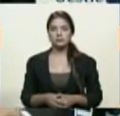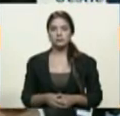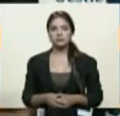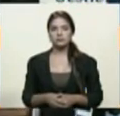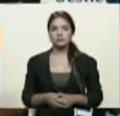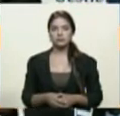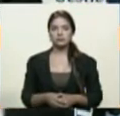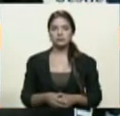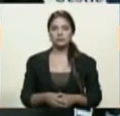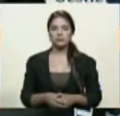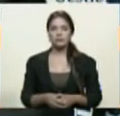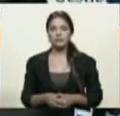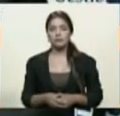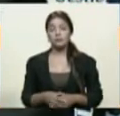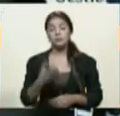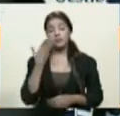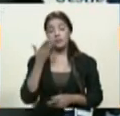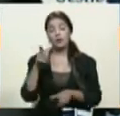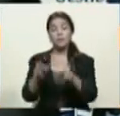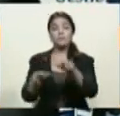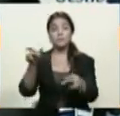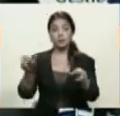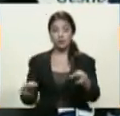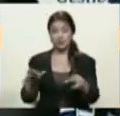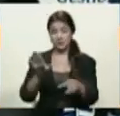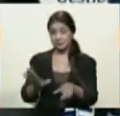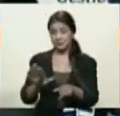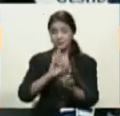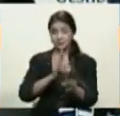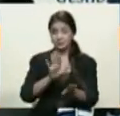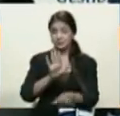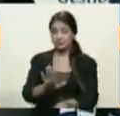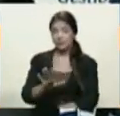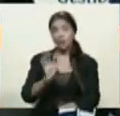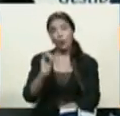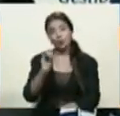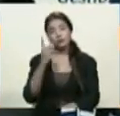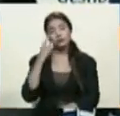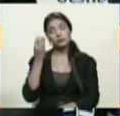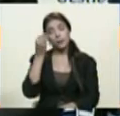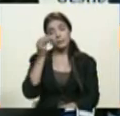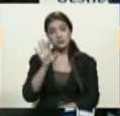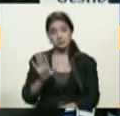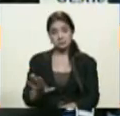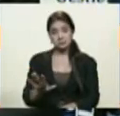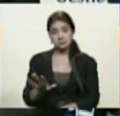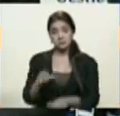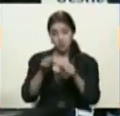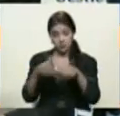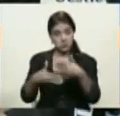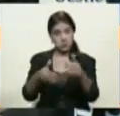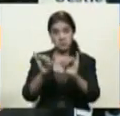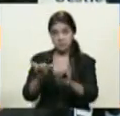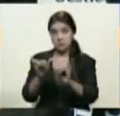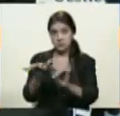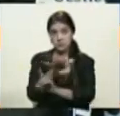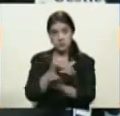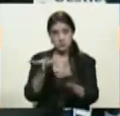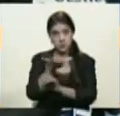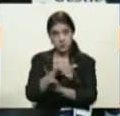este tipo de personas que actuaron de esta forma o que piensa seguir actuando de esta manera simplemente